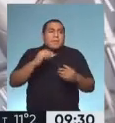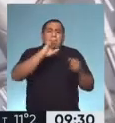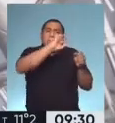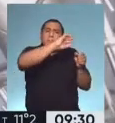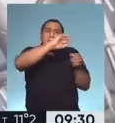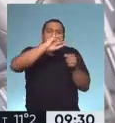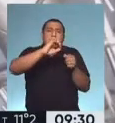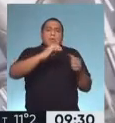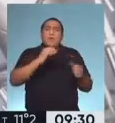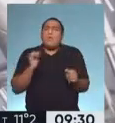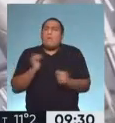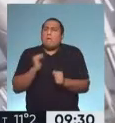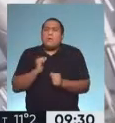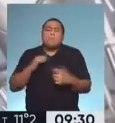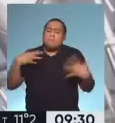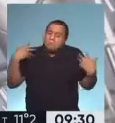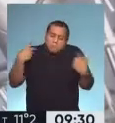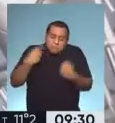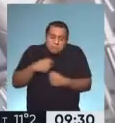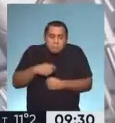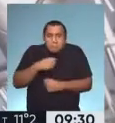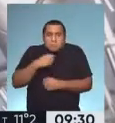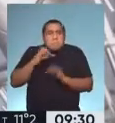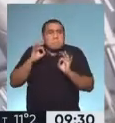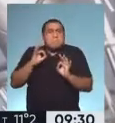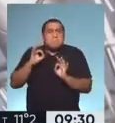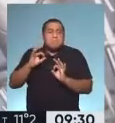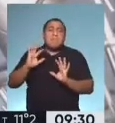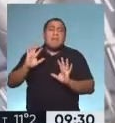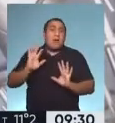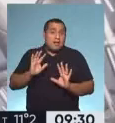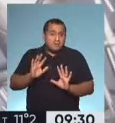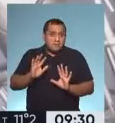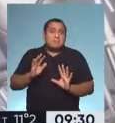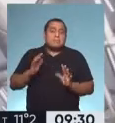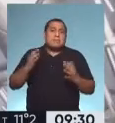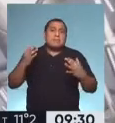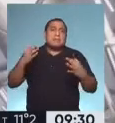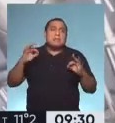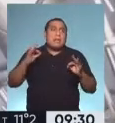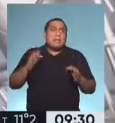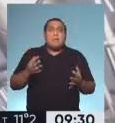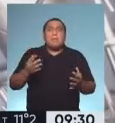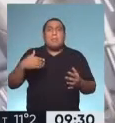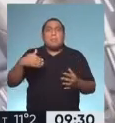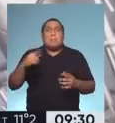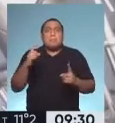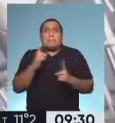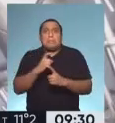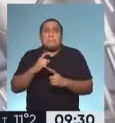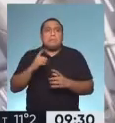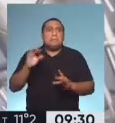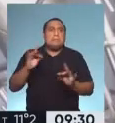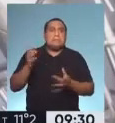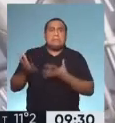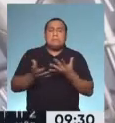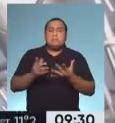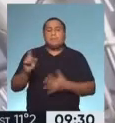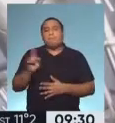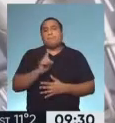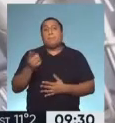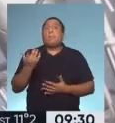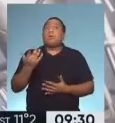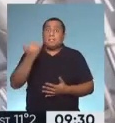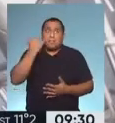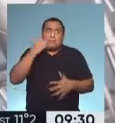poco de frío nos abrigamos y seguramente así vamos a poder evitar cualquier tipo de complejización de esta situación que ya